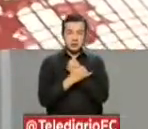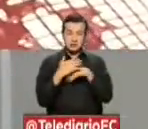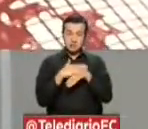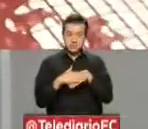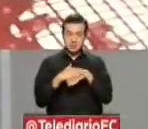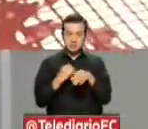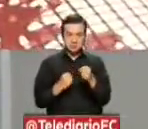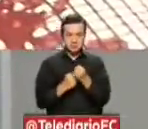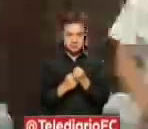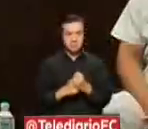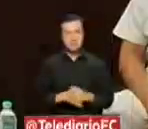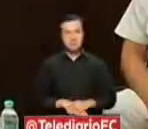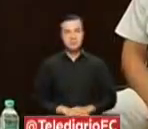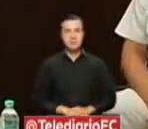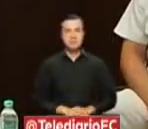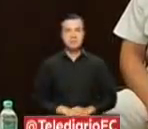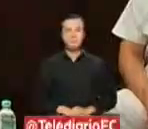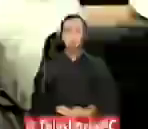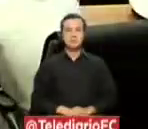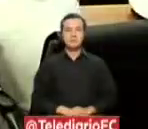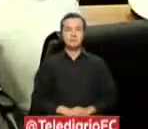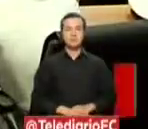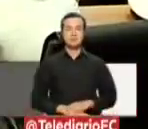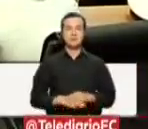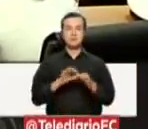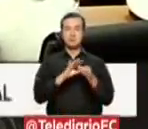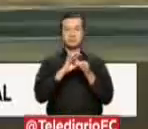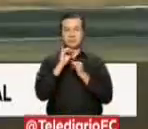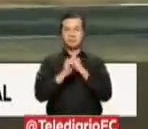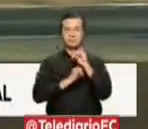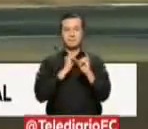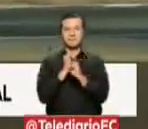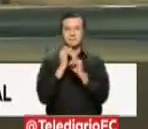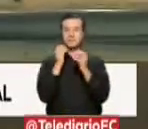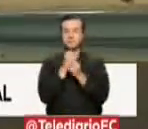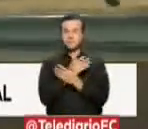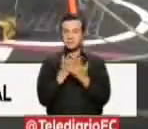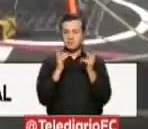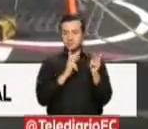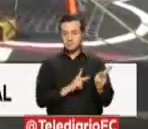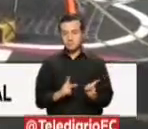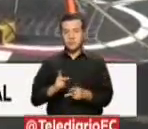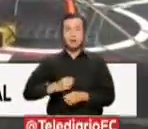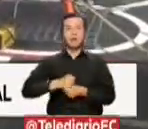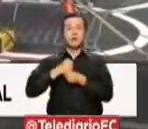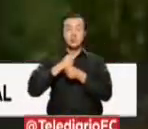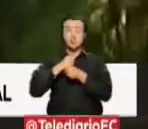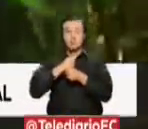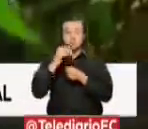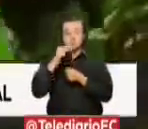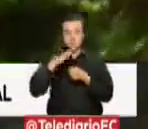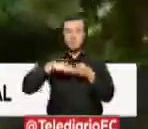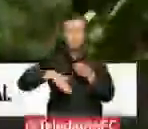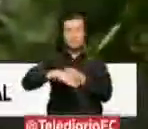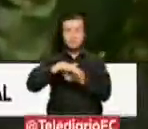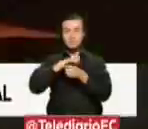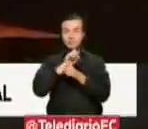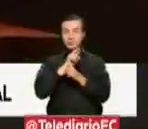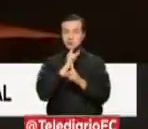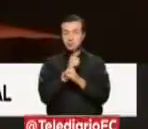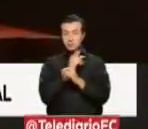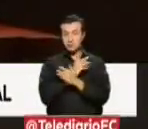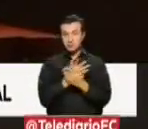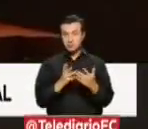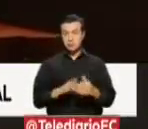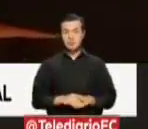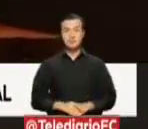la región. La cooperación internacional se destaca en el Plan de Seguridad Integral para el territorio ecuatoriano.